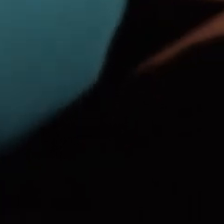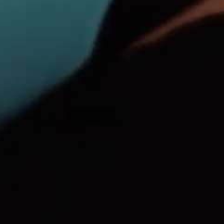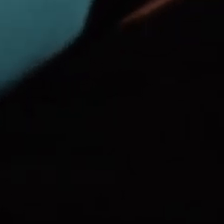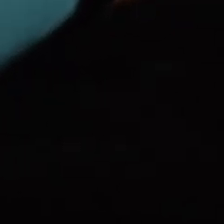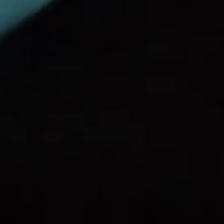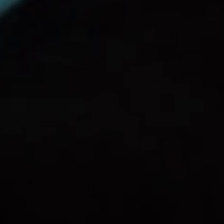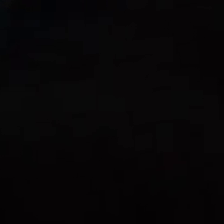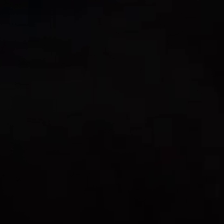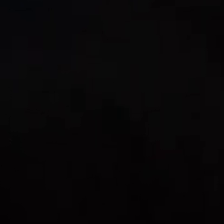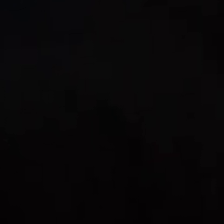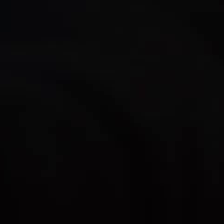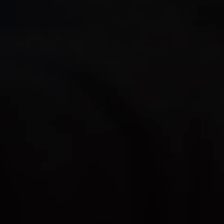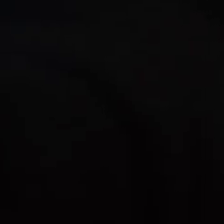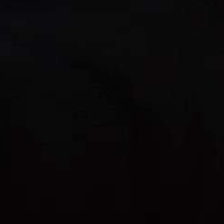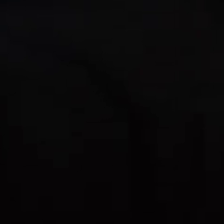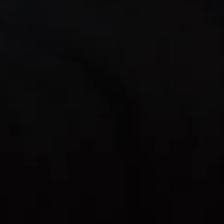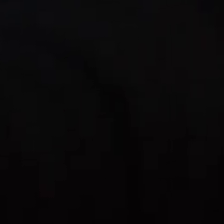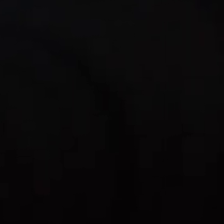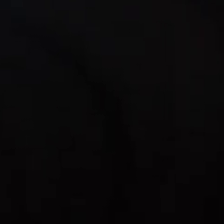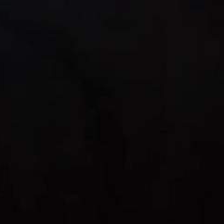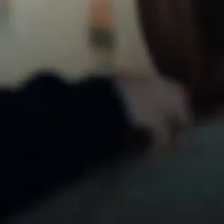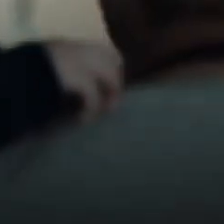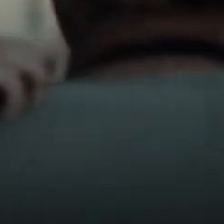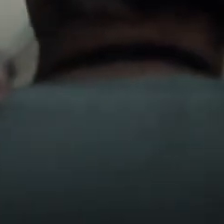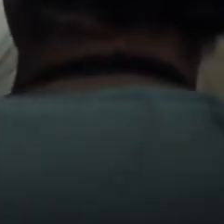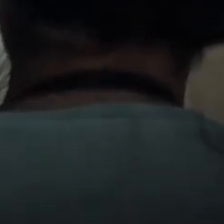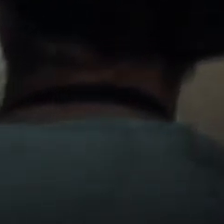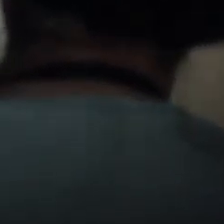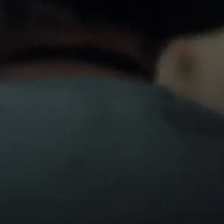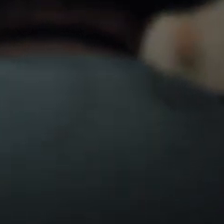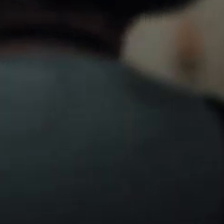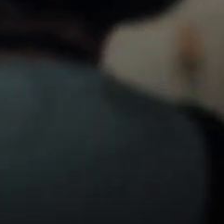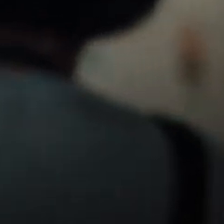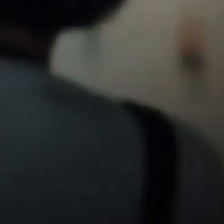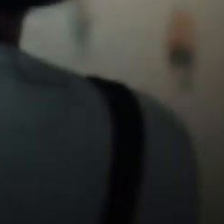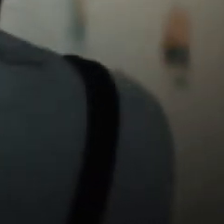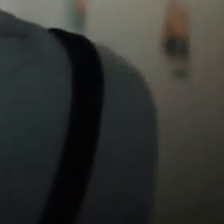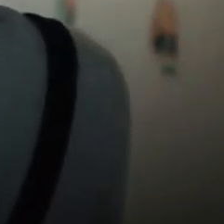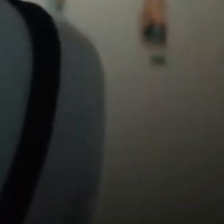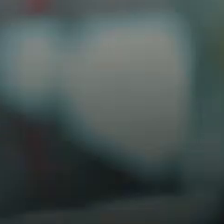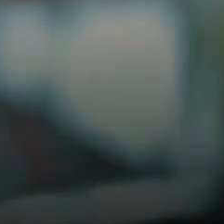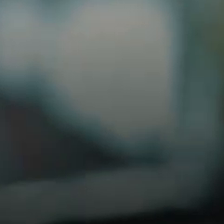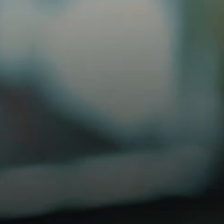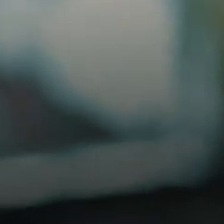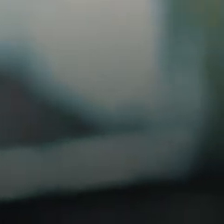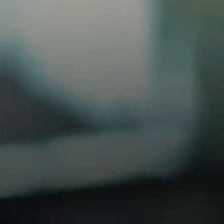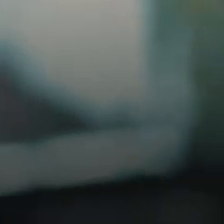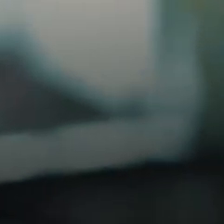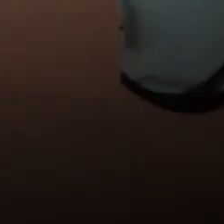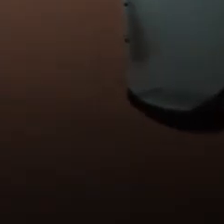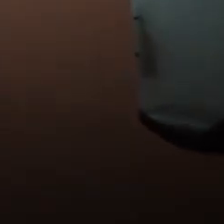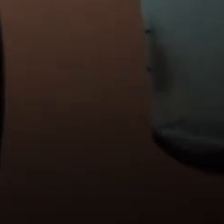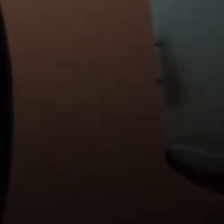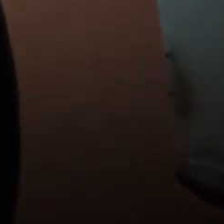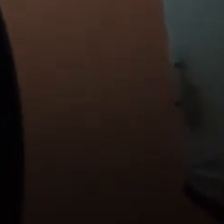lo terminamos con la ley de los 1000 días. Hoy todas las mujeres saben que embarazadas van a